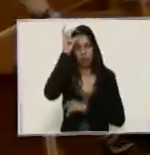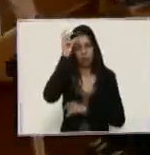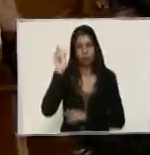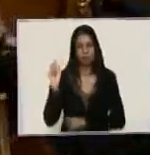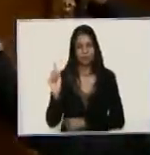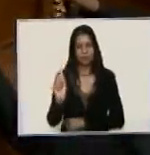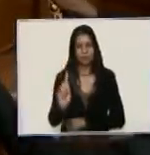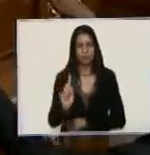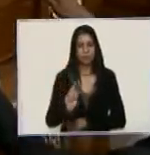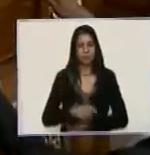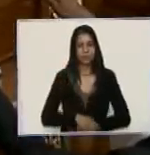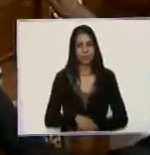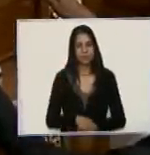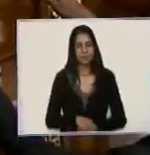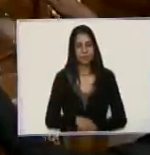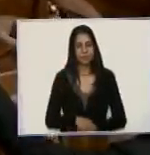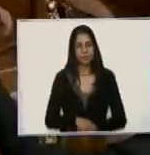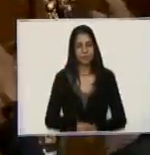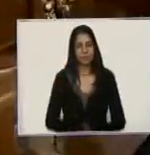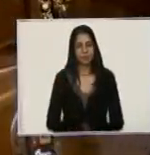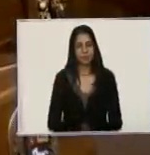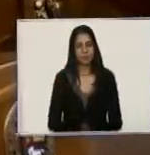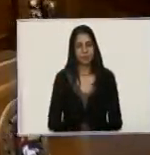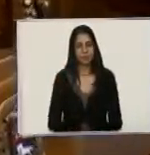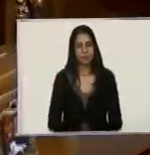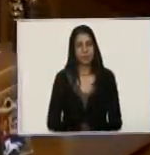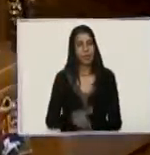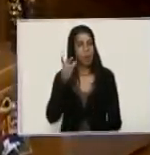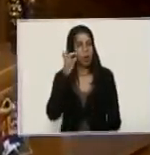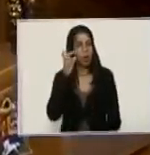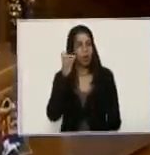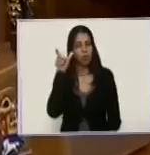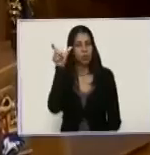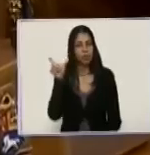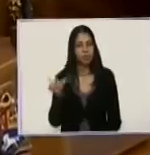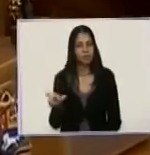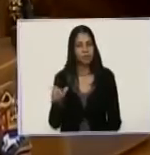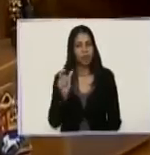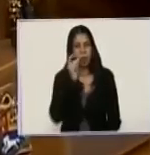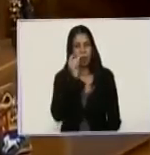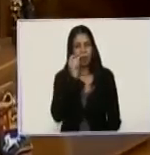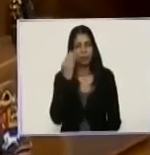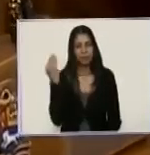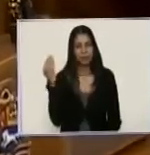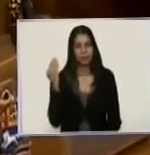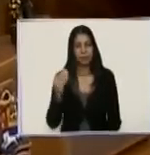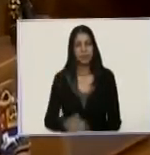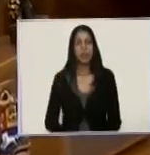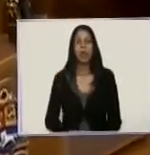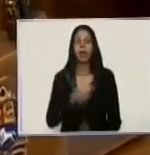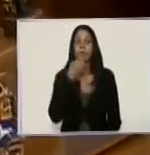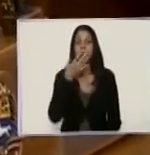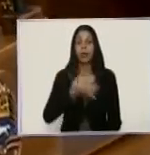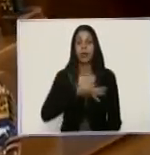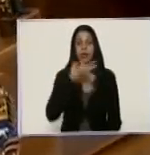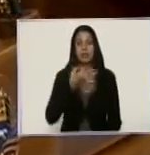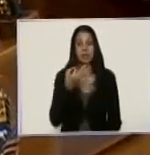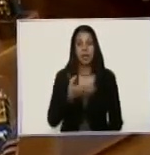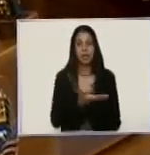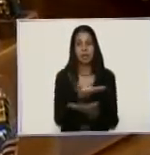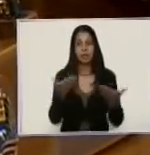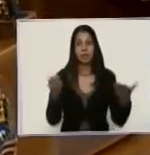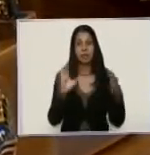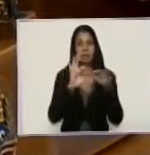la junta directiva. Vamos a escuchar su intervención. Buenas tardes, camaradas constituyentes.